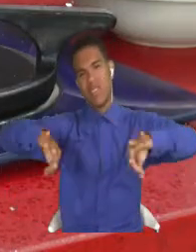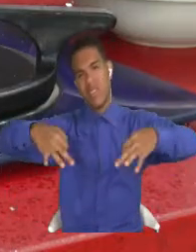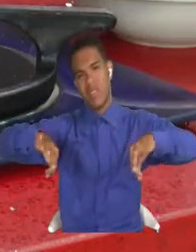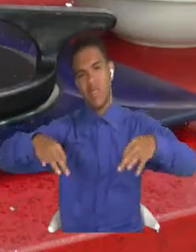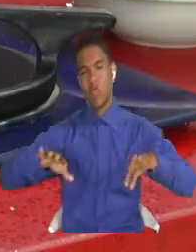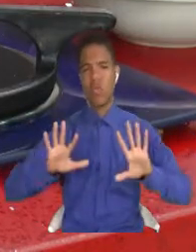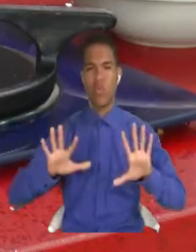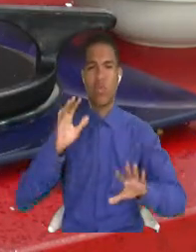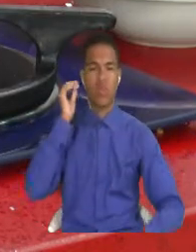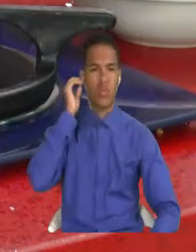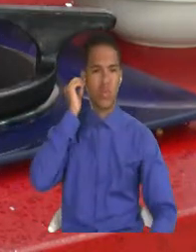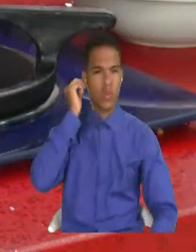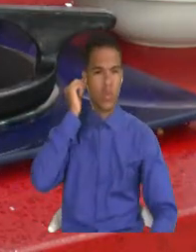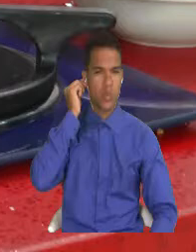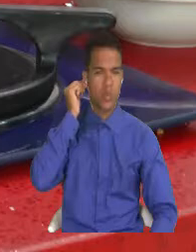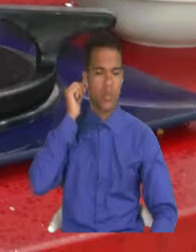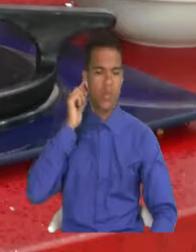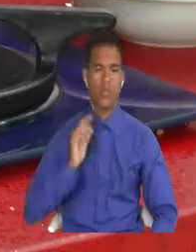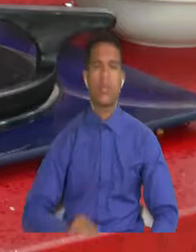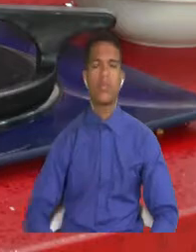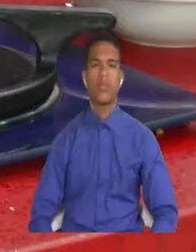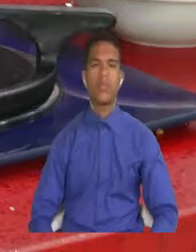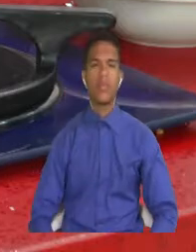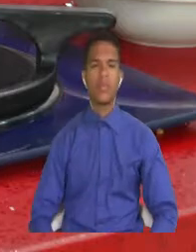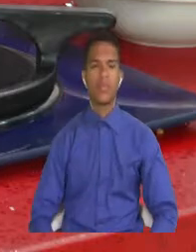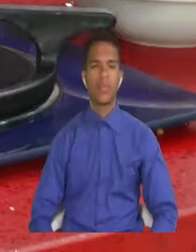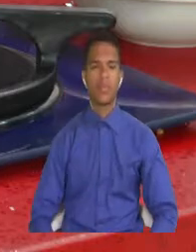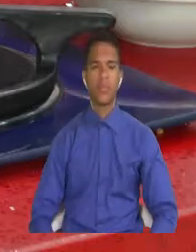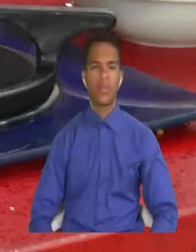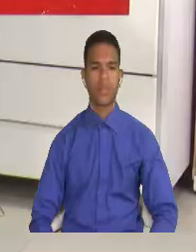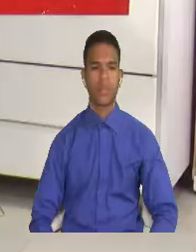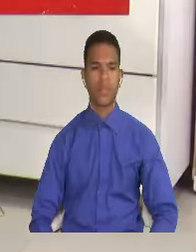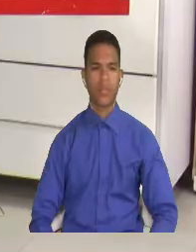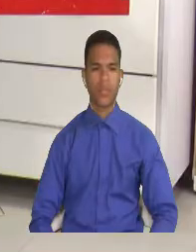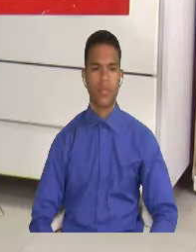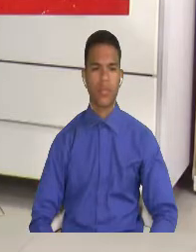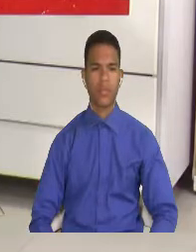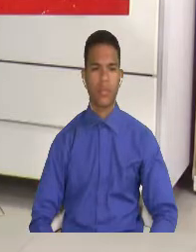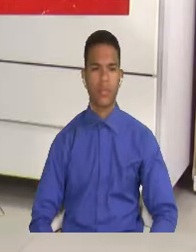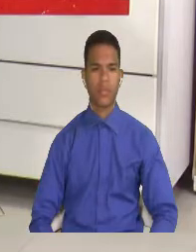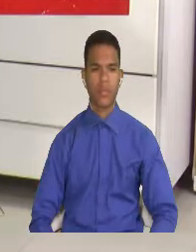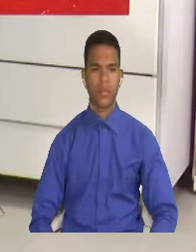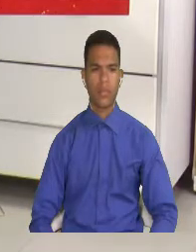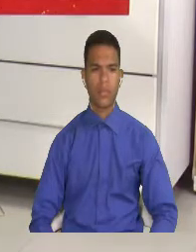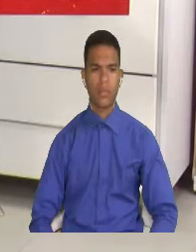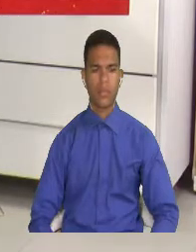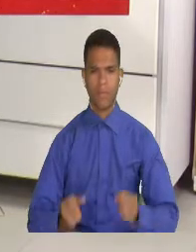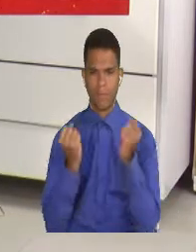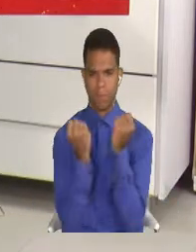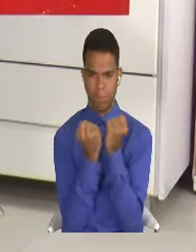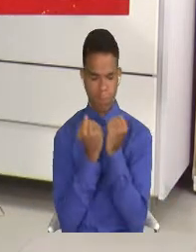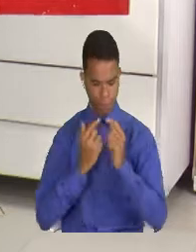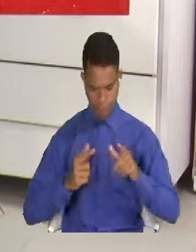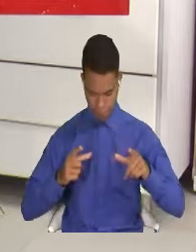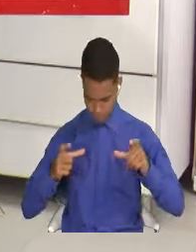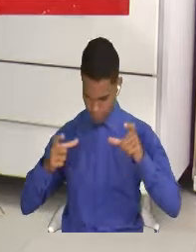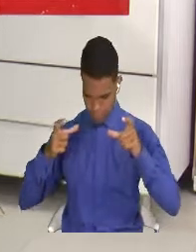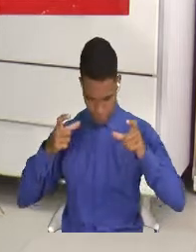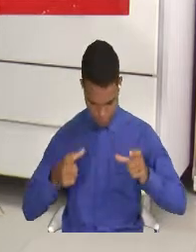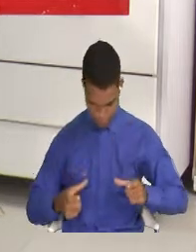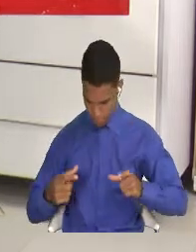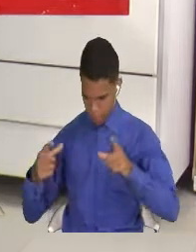retirando esto por aquí. ¿Tú por favor. Tú consigues el plato. No sé. Para que podamos tener espacio. Y podamos mostrarle